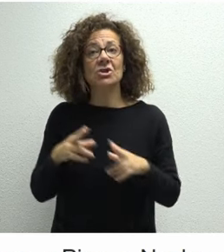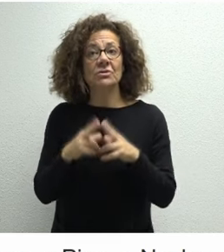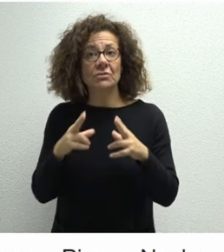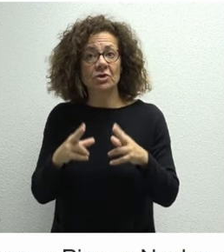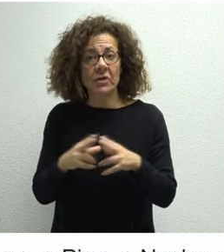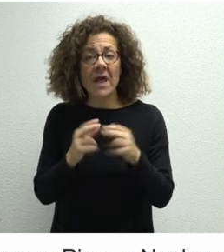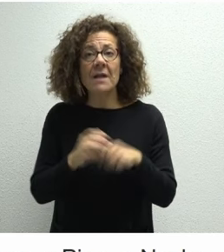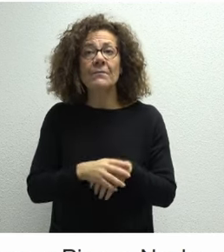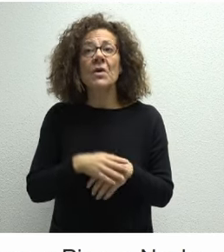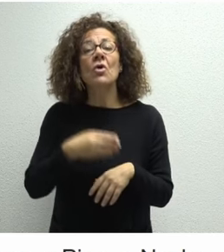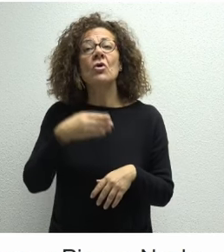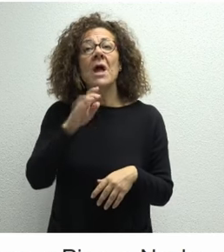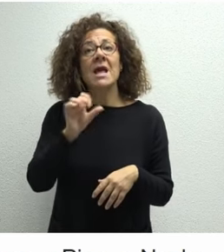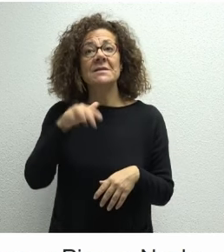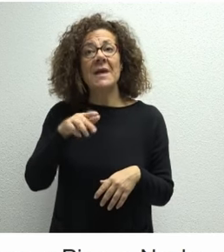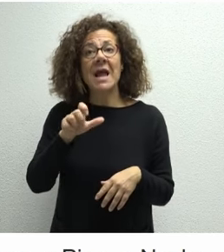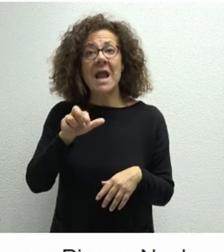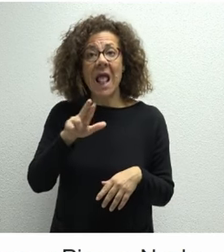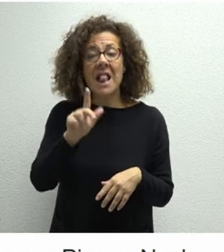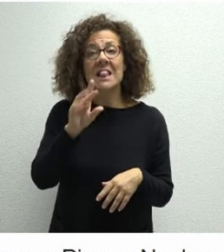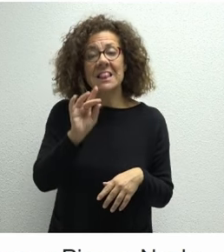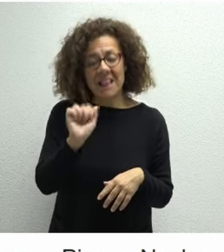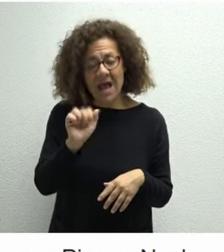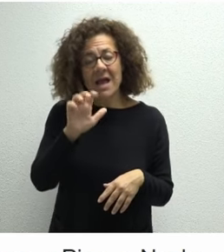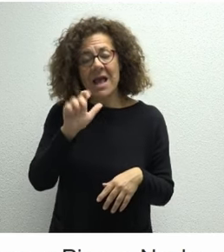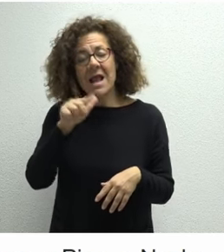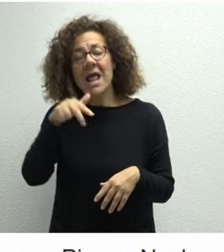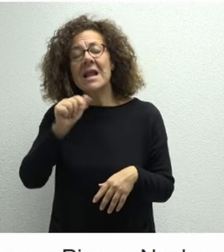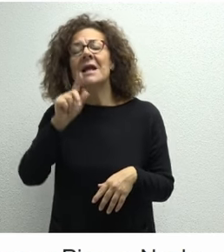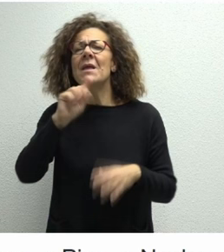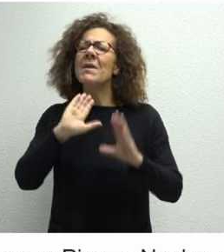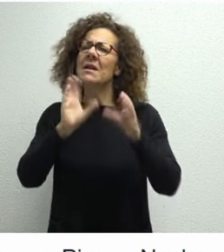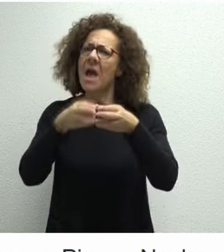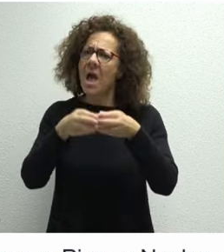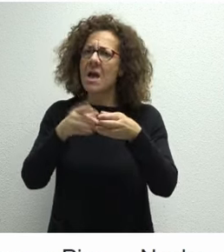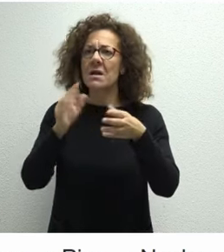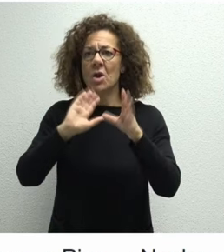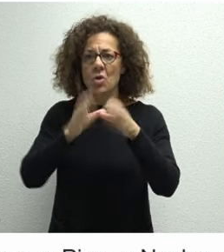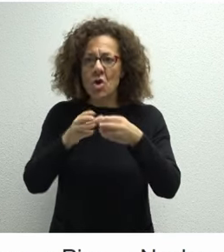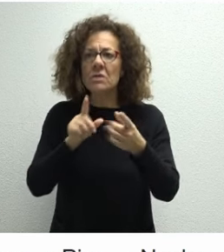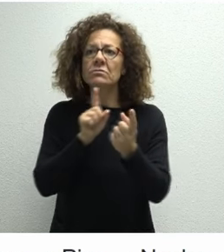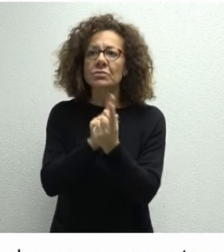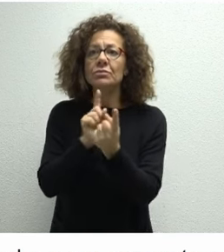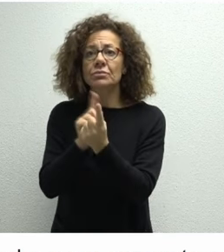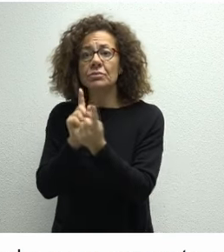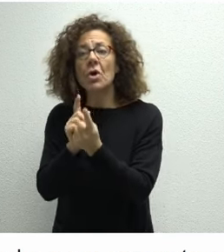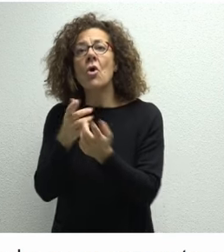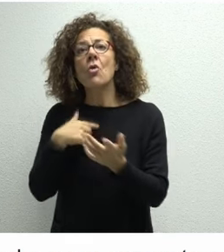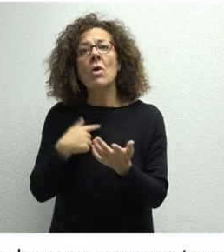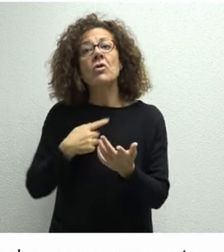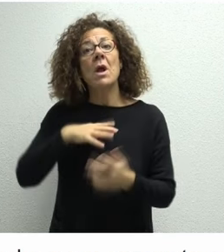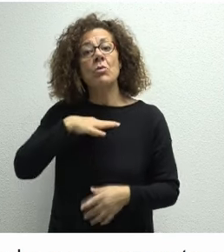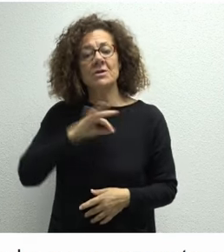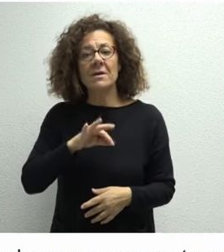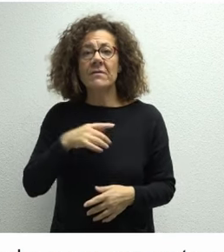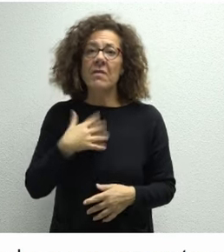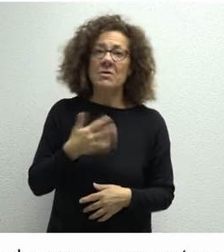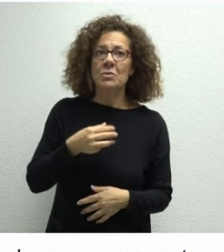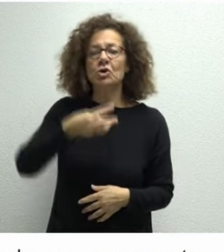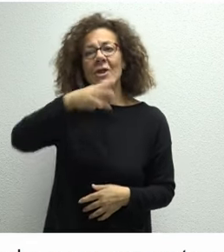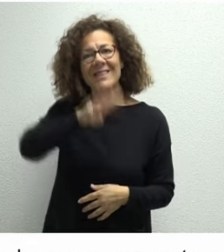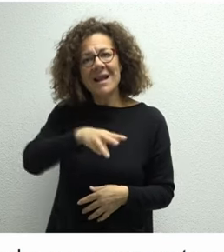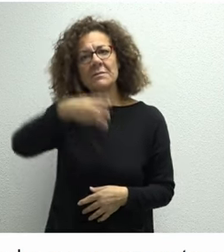y y y Elena que también nos acompañan en reuniones que vamos teniendo cuando vamos teniendo posibilidad normalmente cada 3